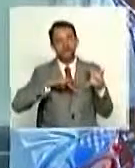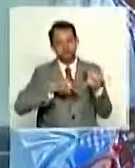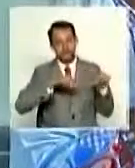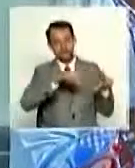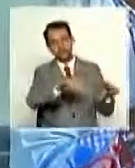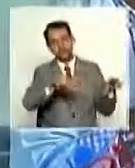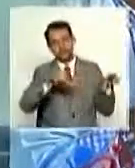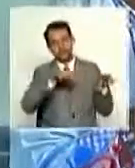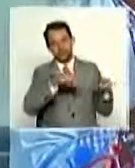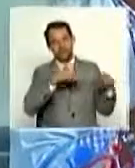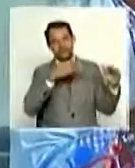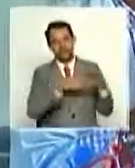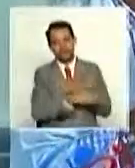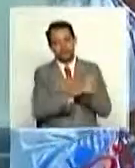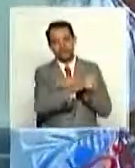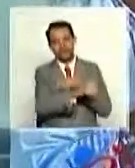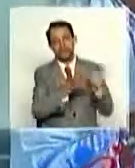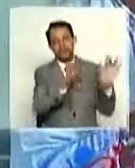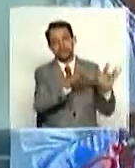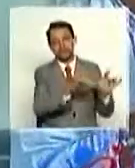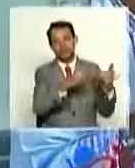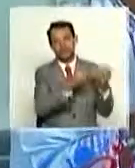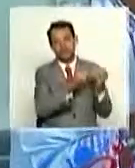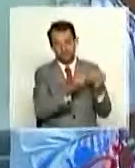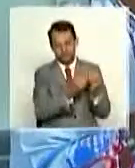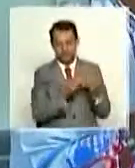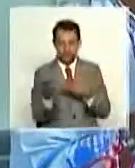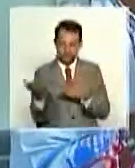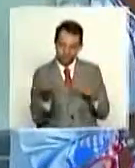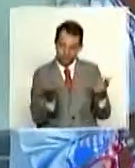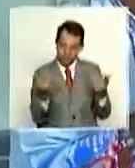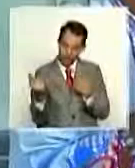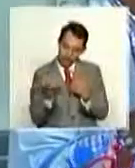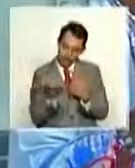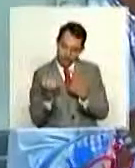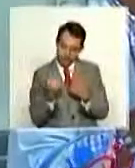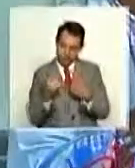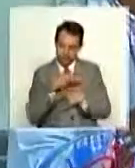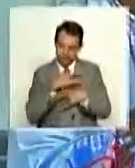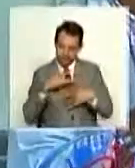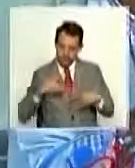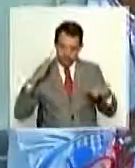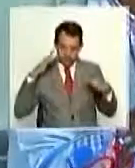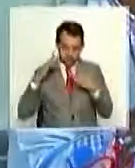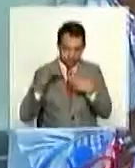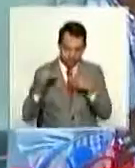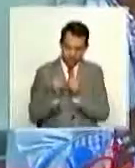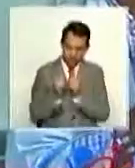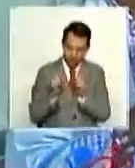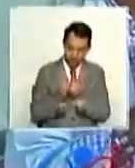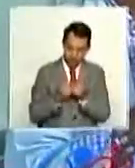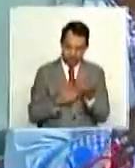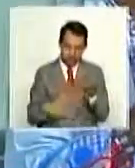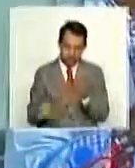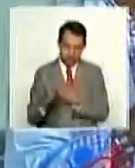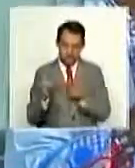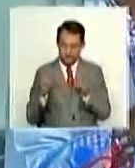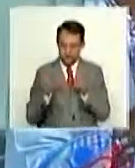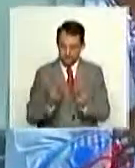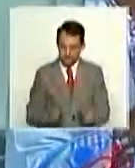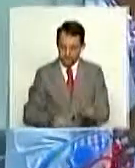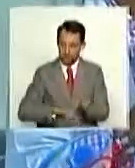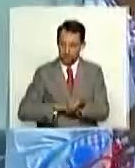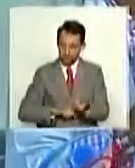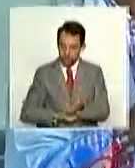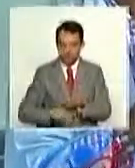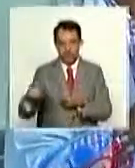Médico de la Pradera en Dos Quebradas, que nos han acogido, que nos han recibido y que nos han acompañado en este nuevo proyecto, donde